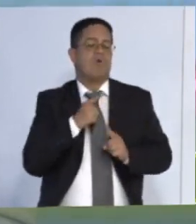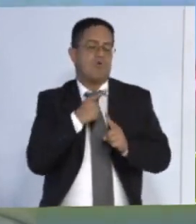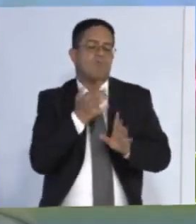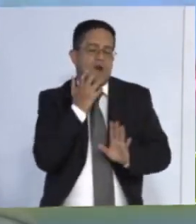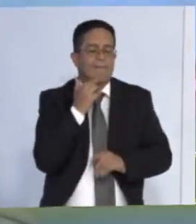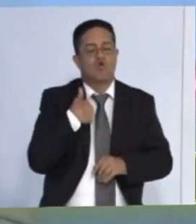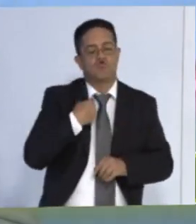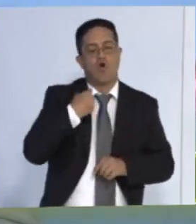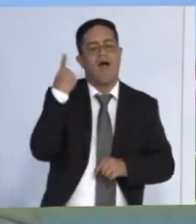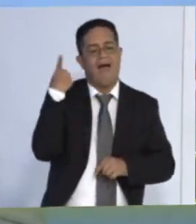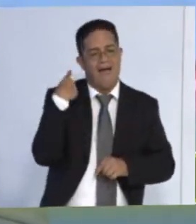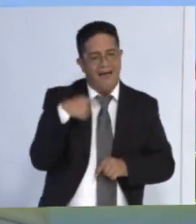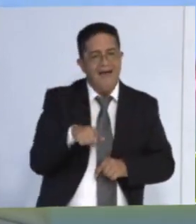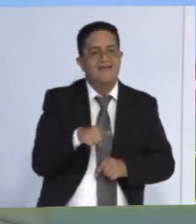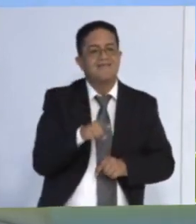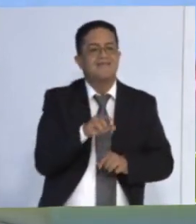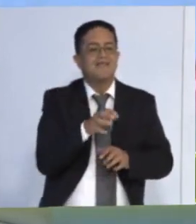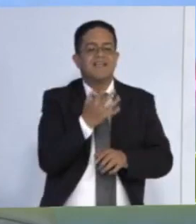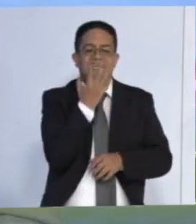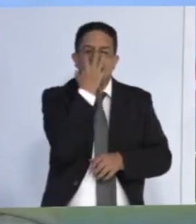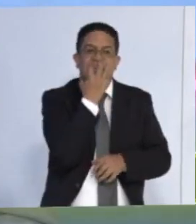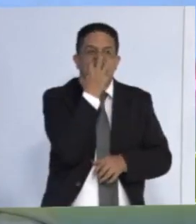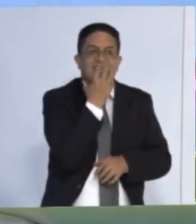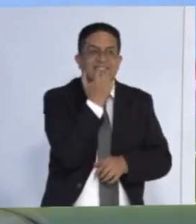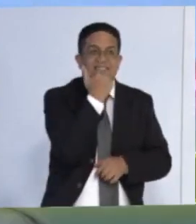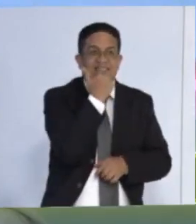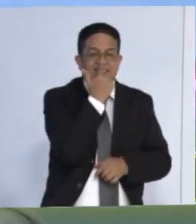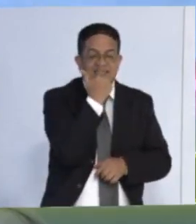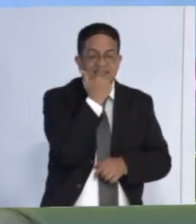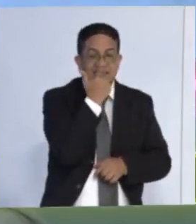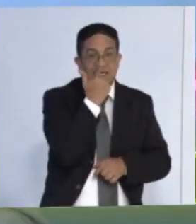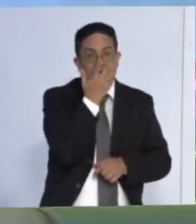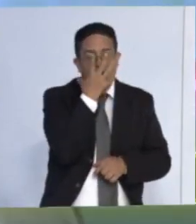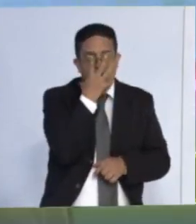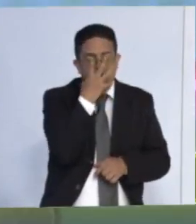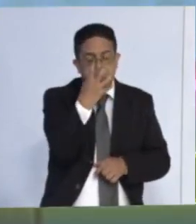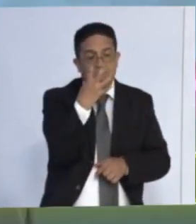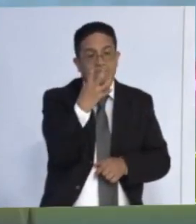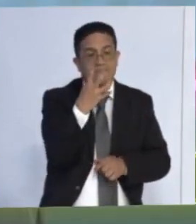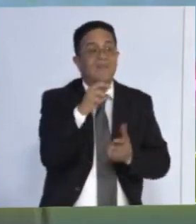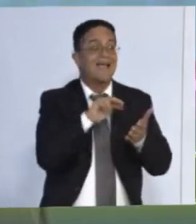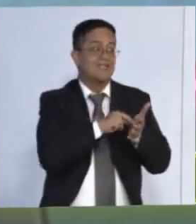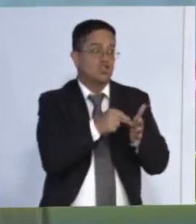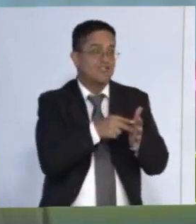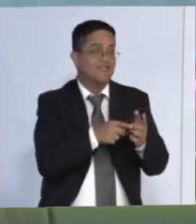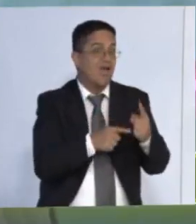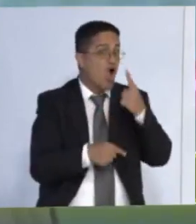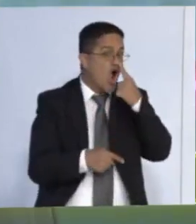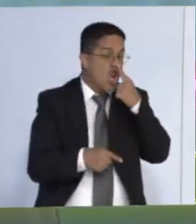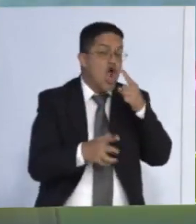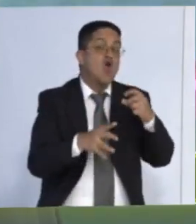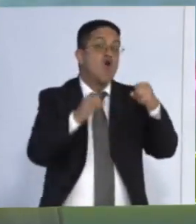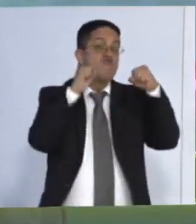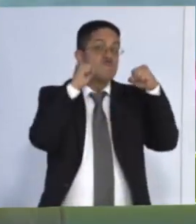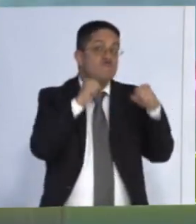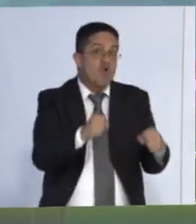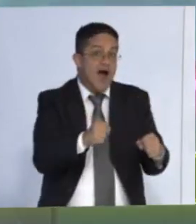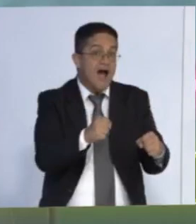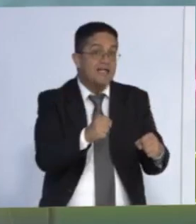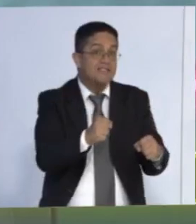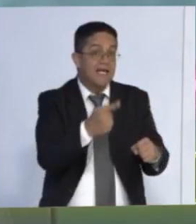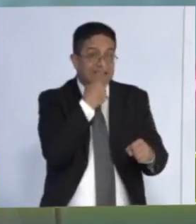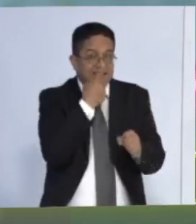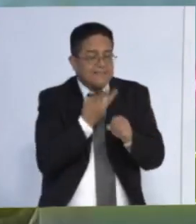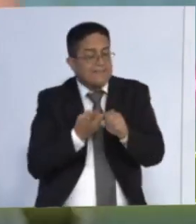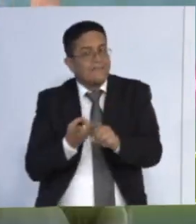tengo una alergia nasal, tengo una rinitis, etcétera, mi nariz está inflamada. Entonces llegan estos elementos que son irritantes para cualquier persona y a